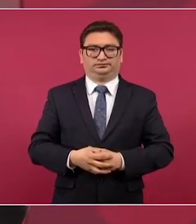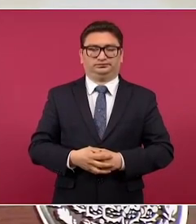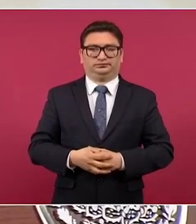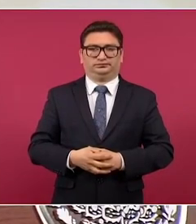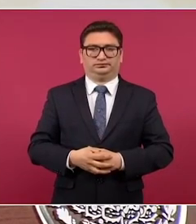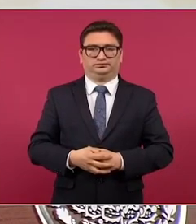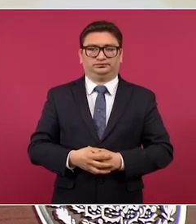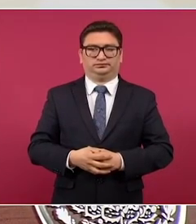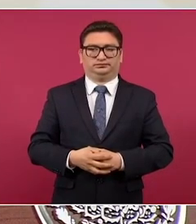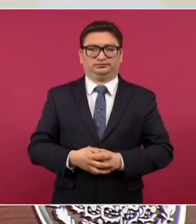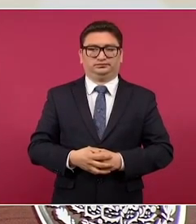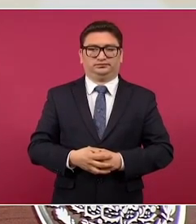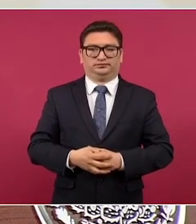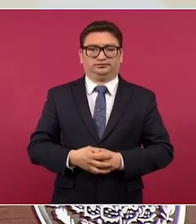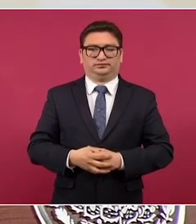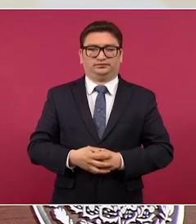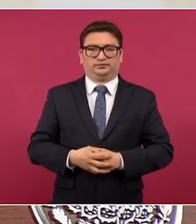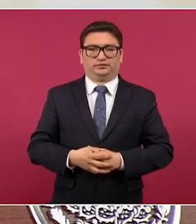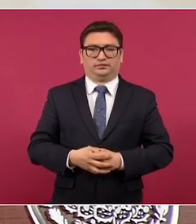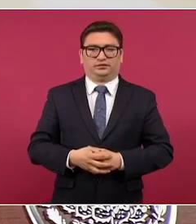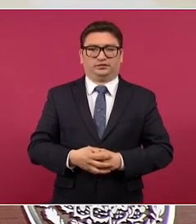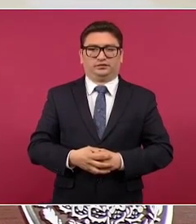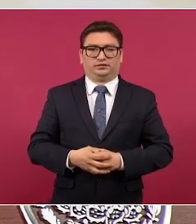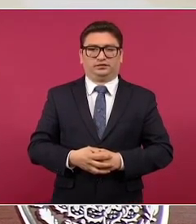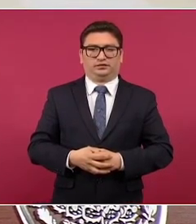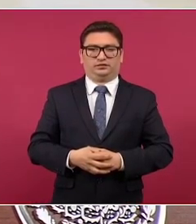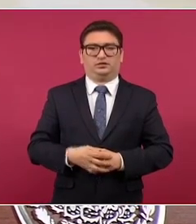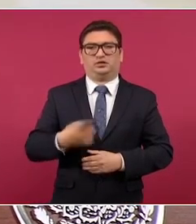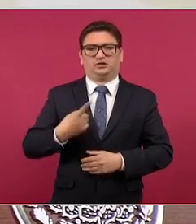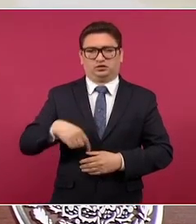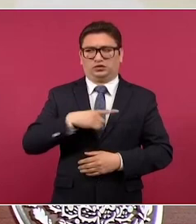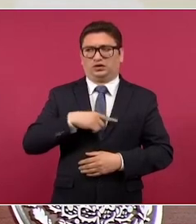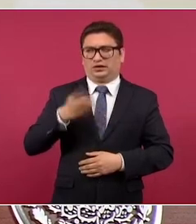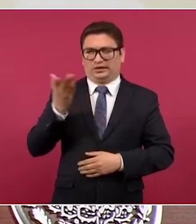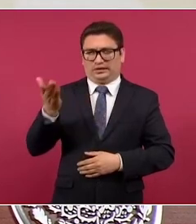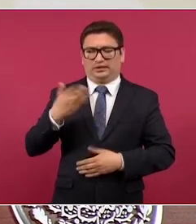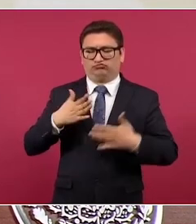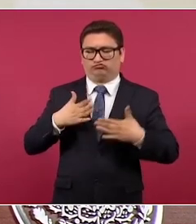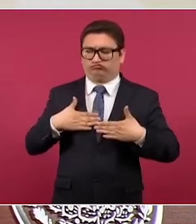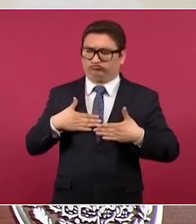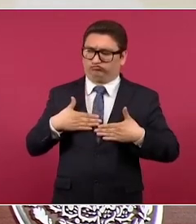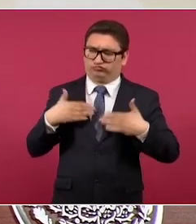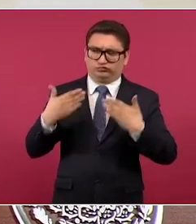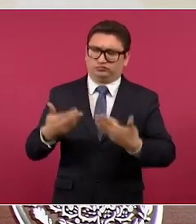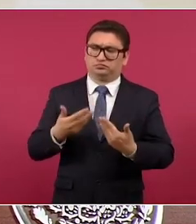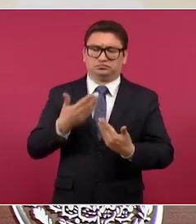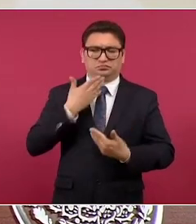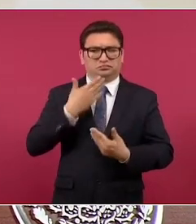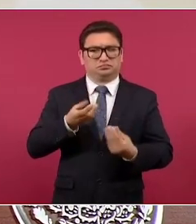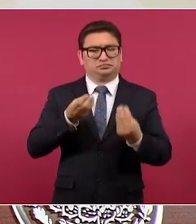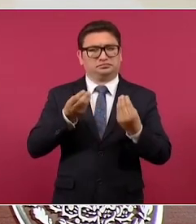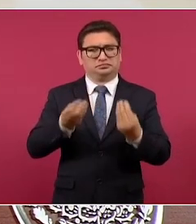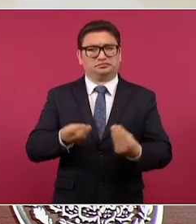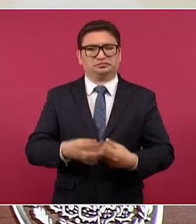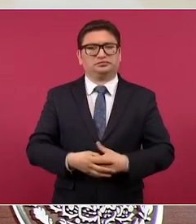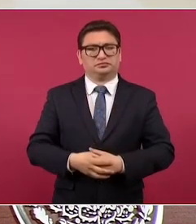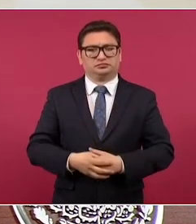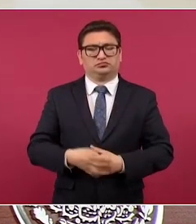y le tenemos mucha confianza. Creo que